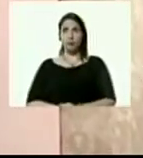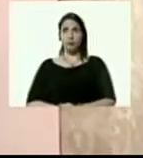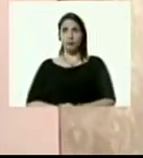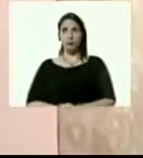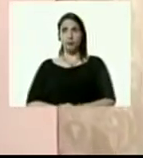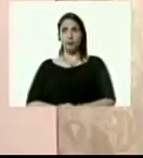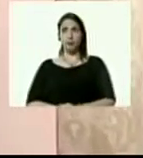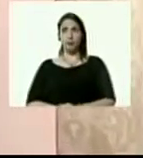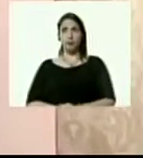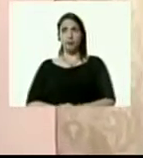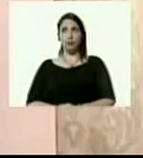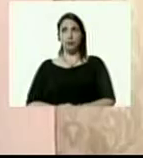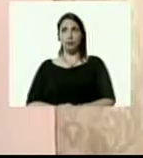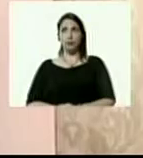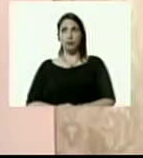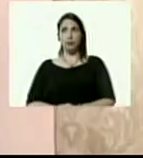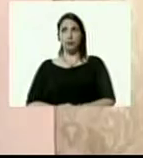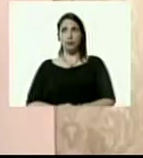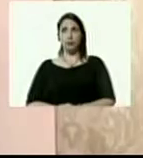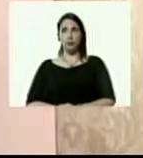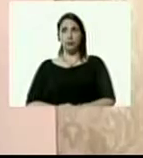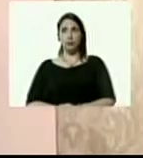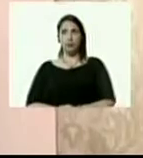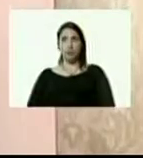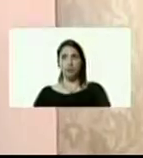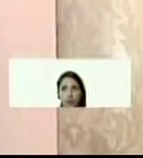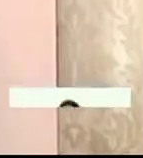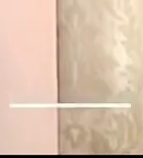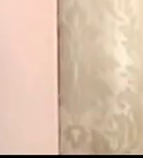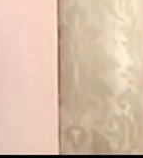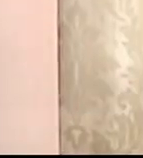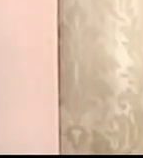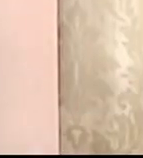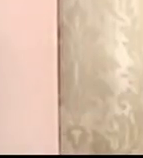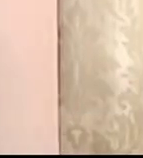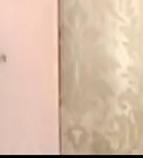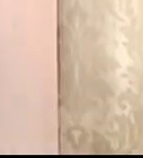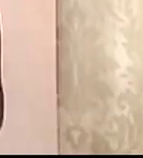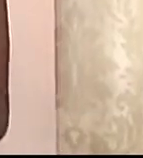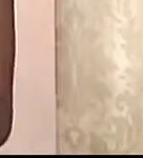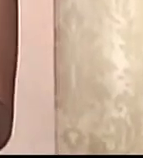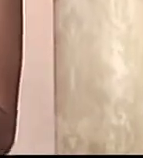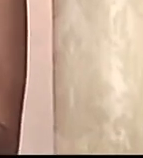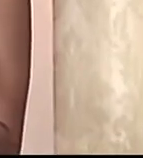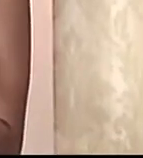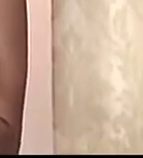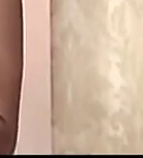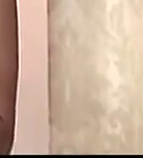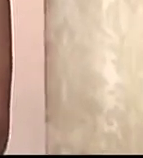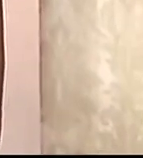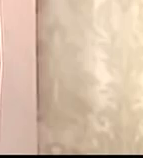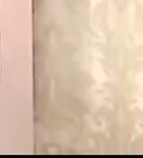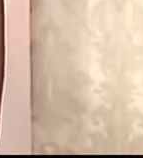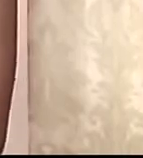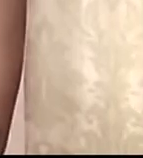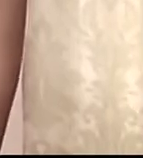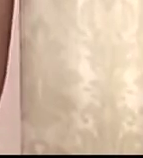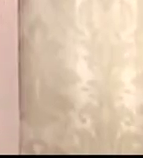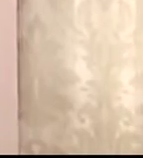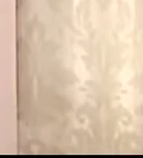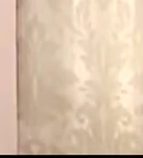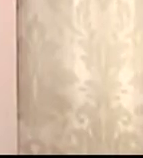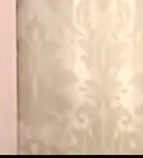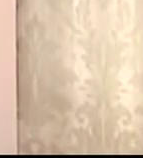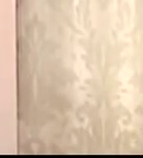las explicaciones pero enfermedad aguantar eficaz piqué valdés siendo la semana de dirigir en caracas